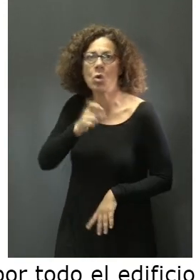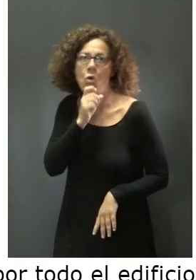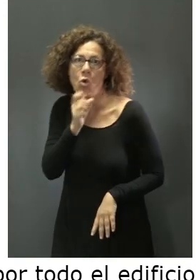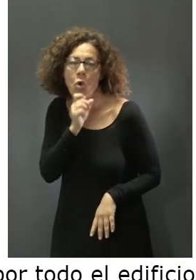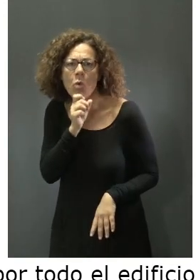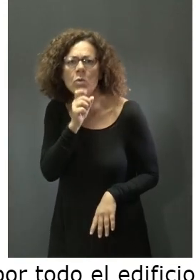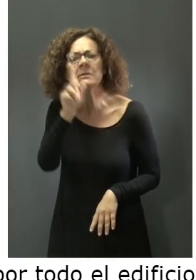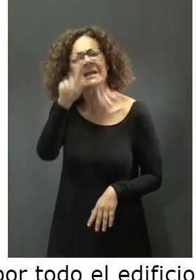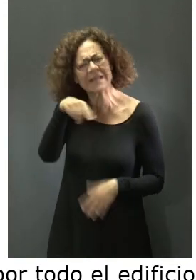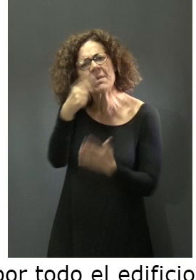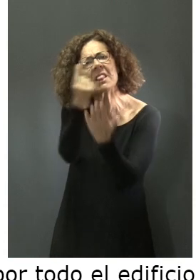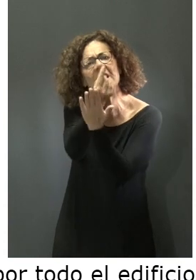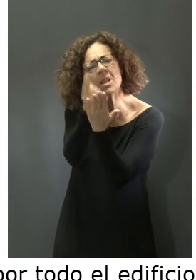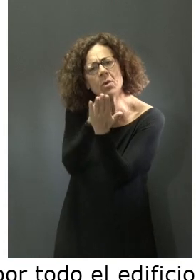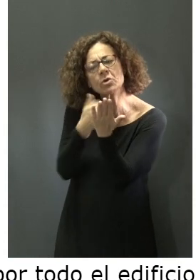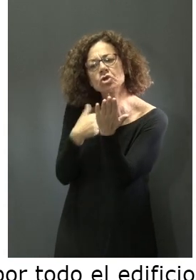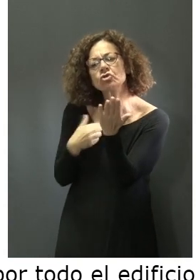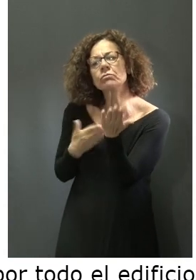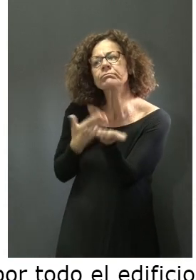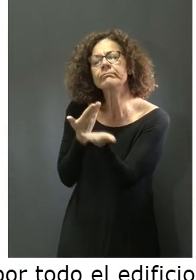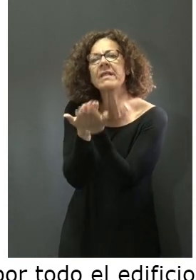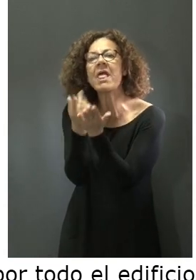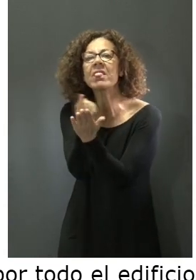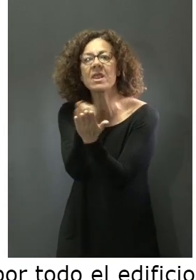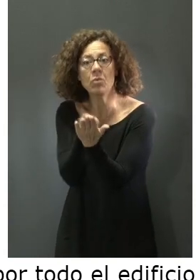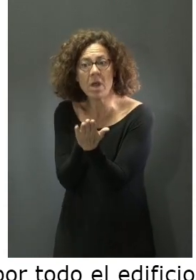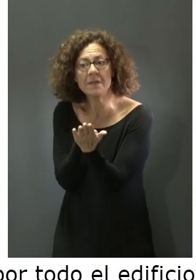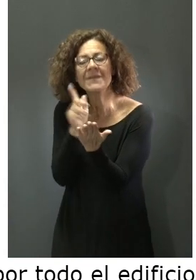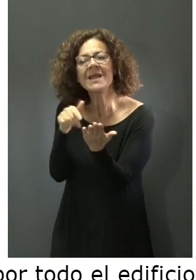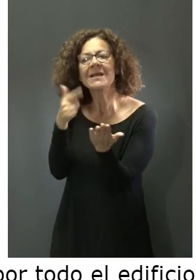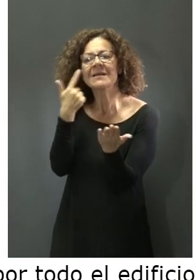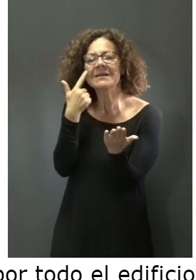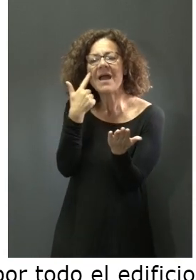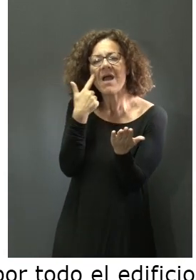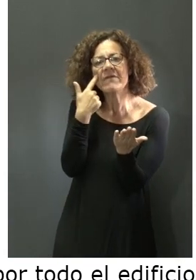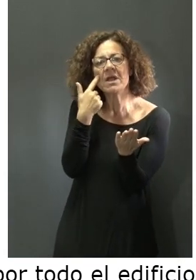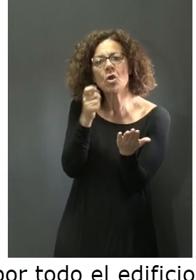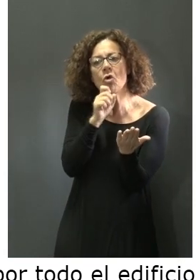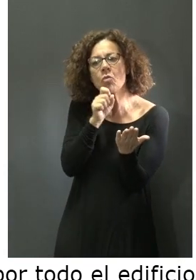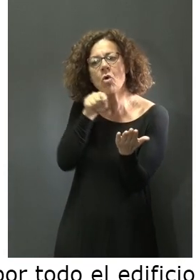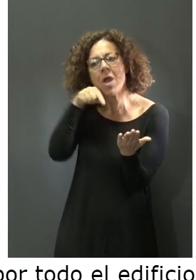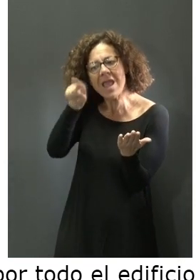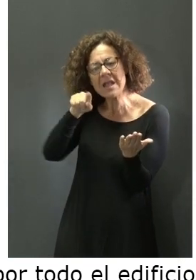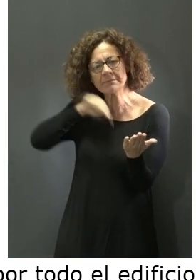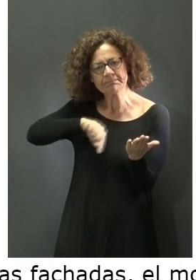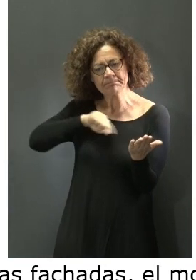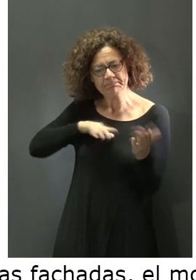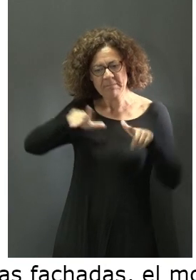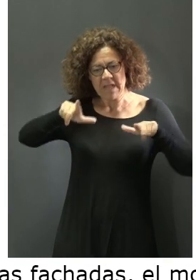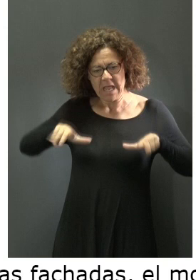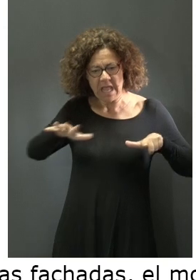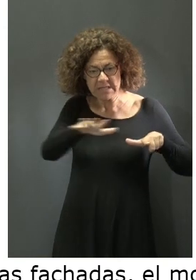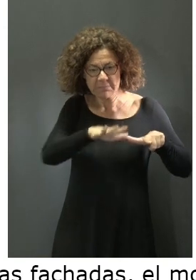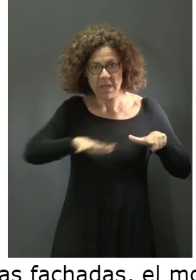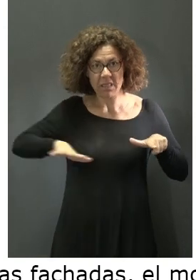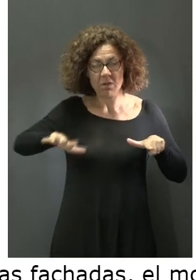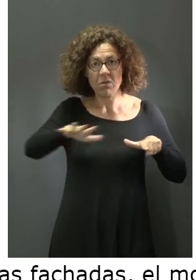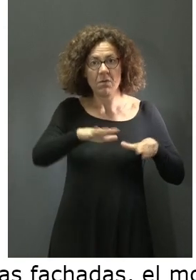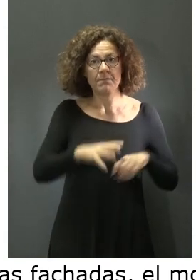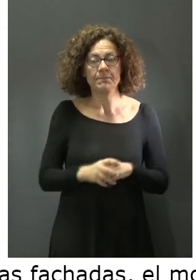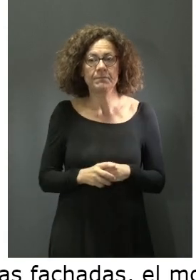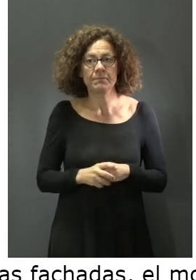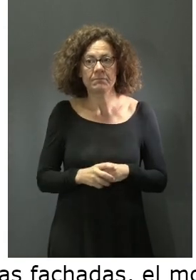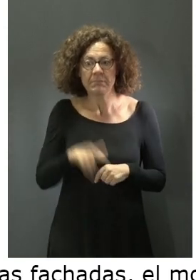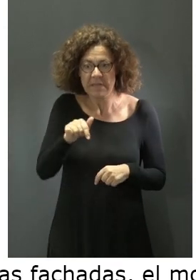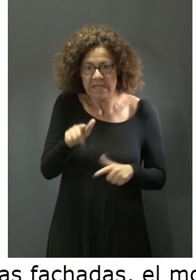incluso dibujamos, o sea, yo le pedía que dibujase y también ver un poco cómo él percibía el espacio de